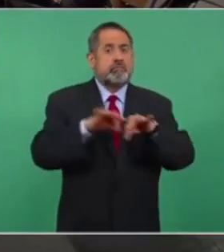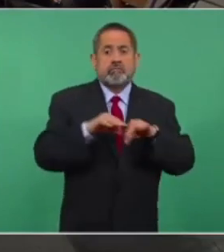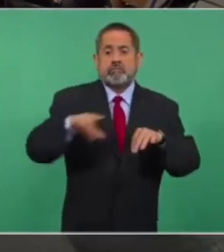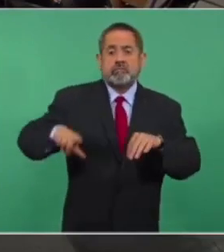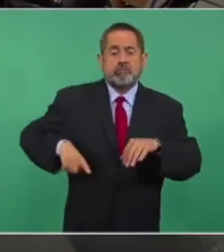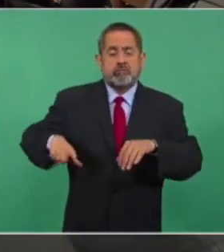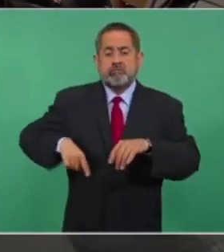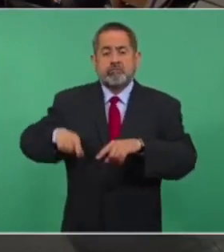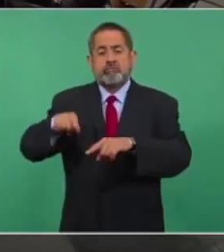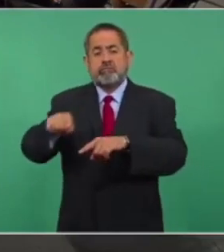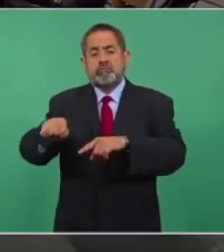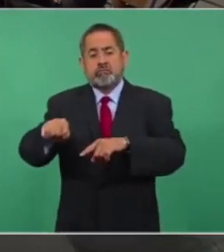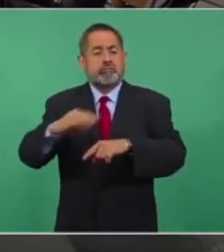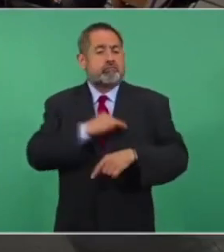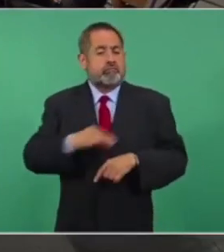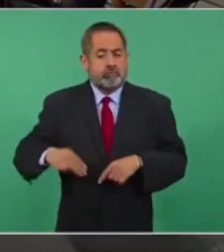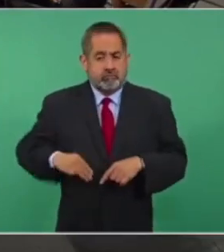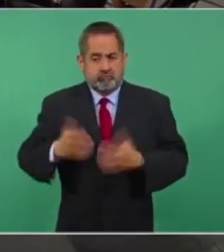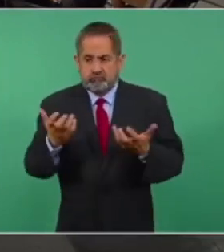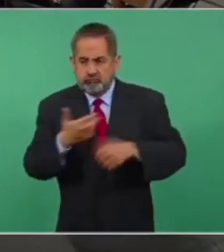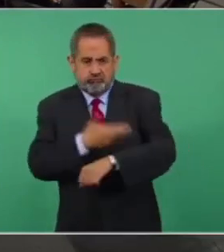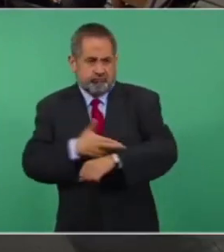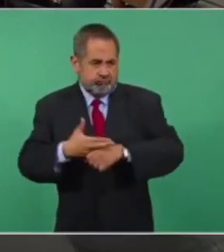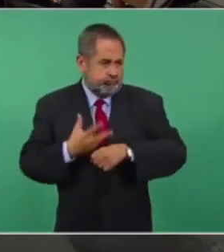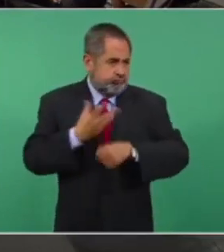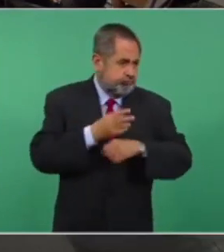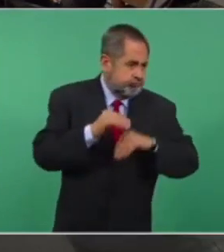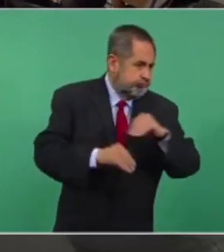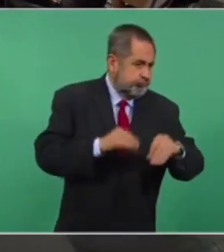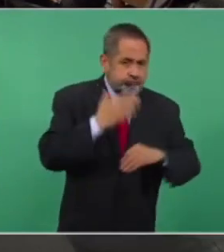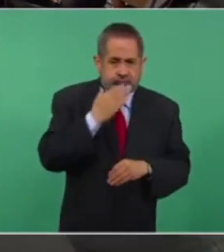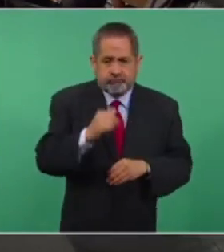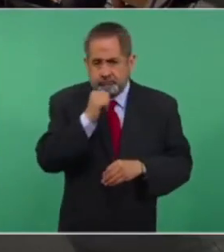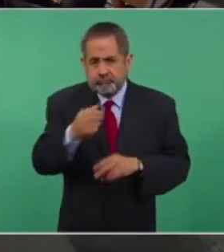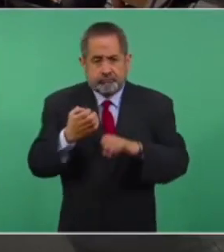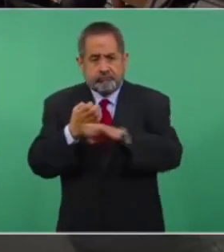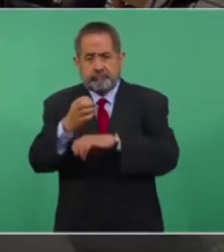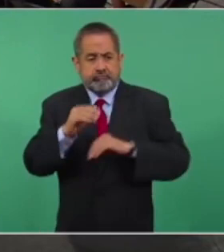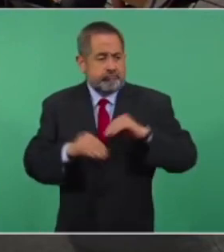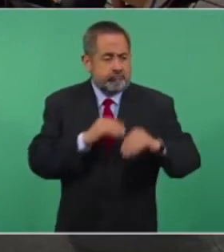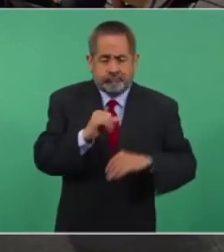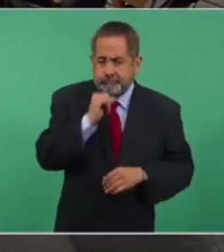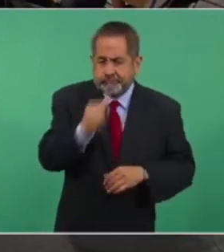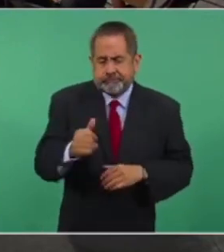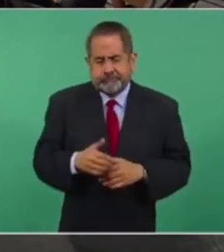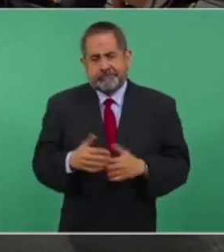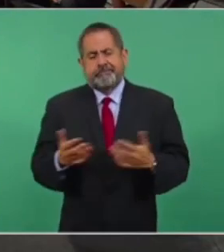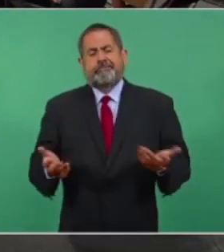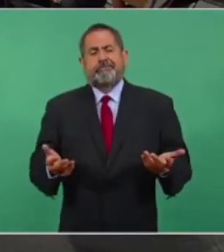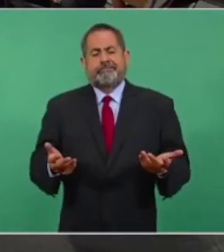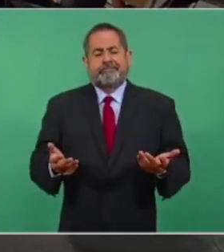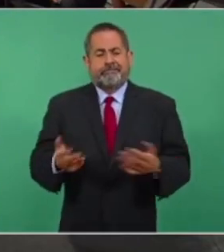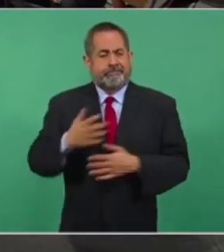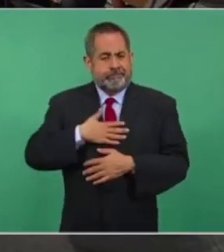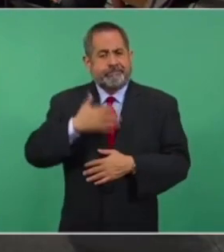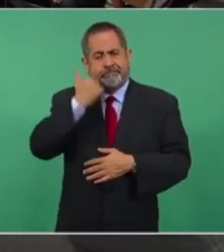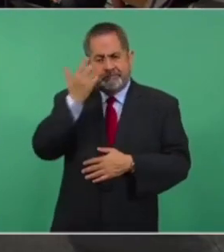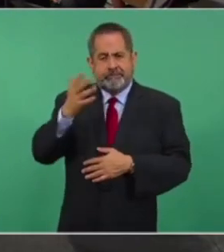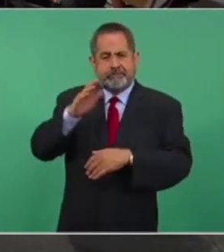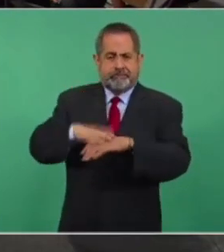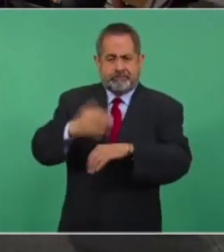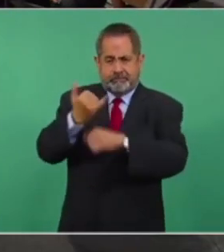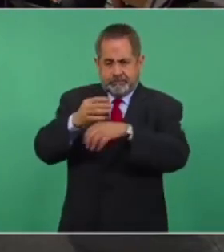gobierno municipal ni tampoco del Estado. Entonces, ¿qué queremos?